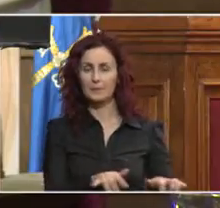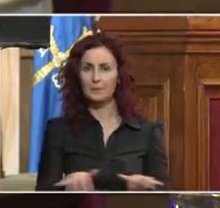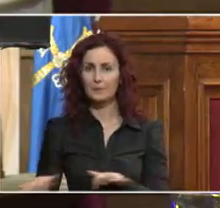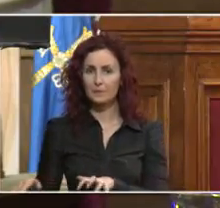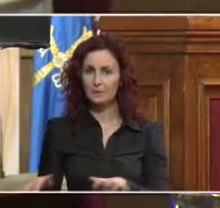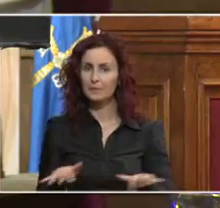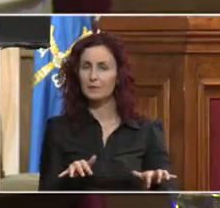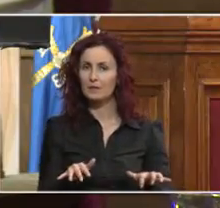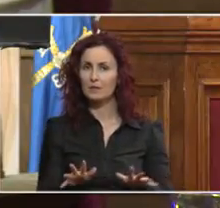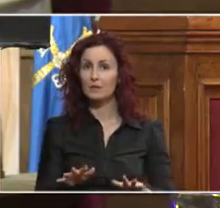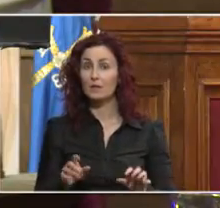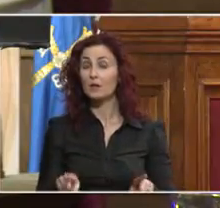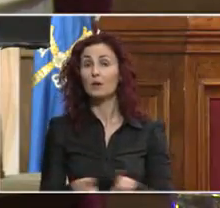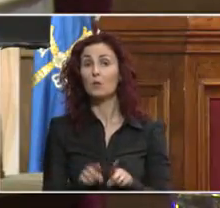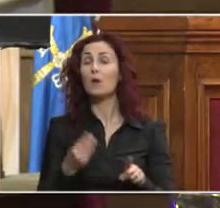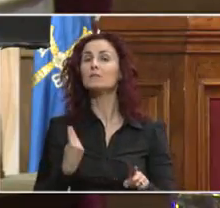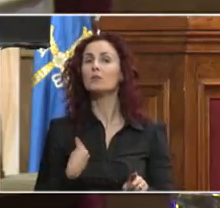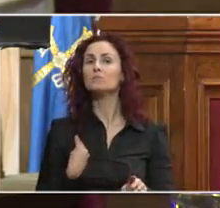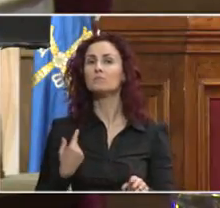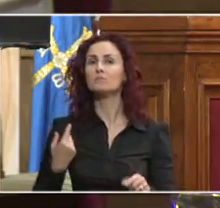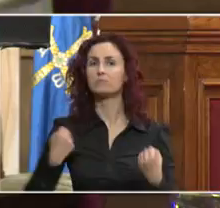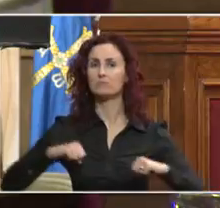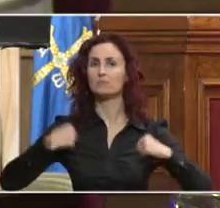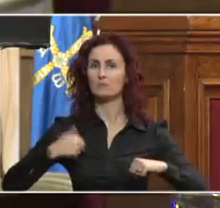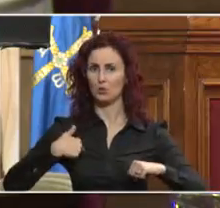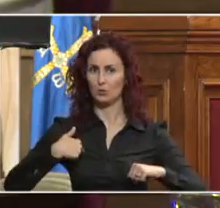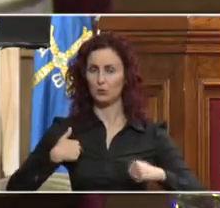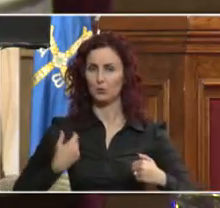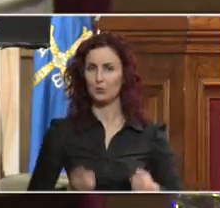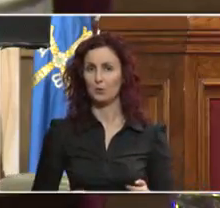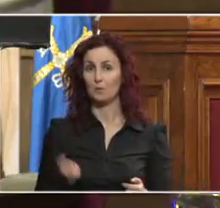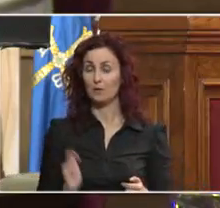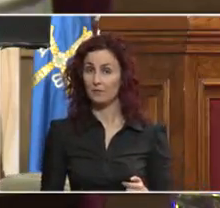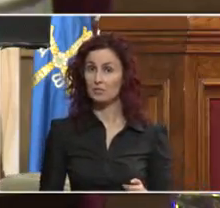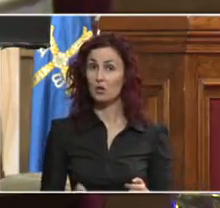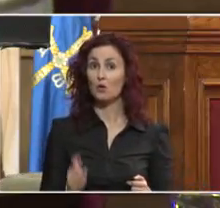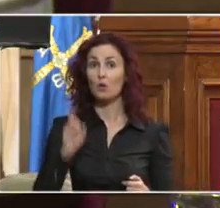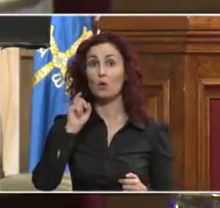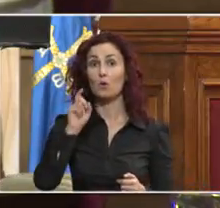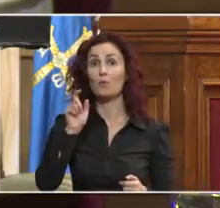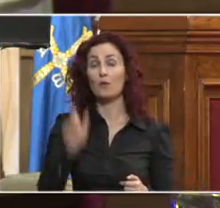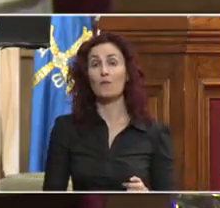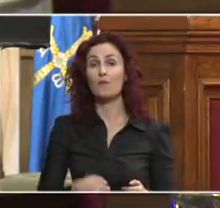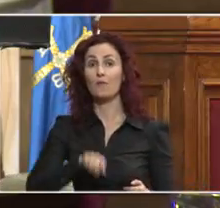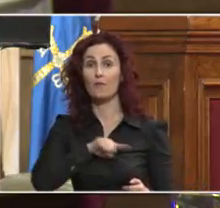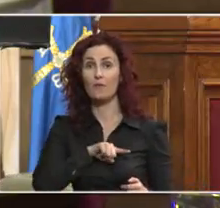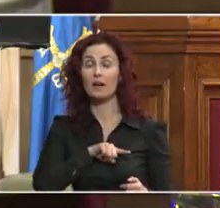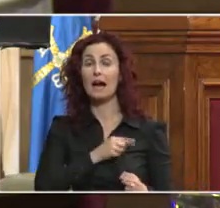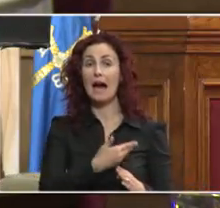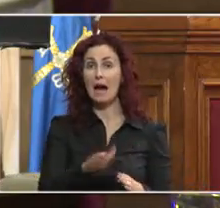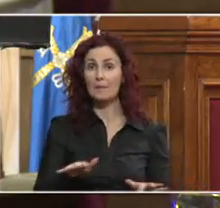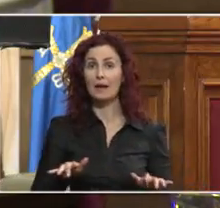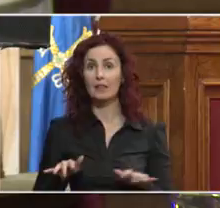piano como intérprete, ¿no? Y mi profesor, aparte del